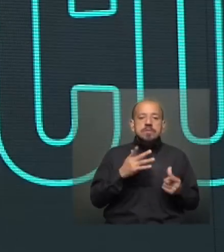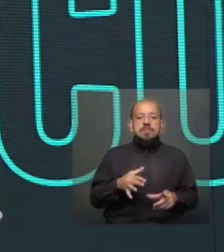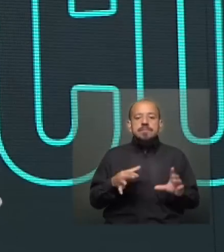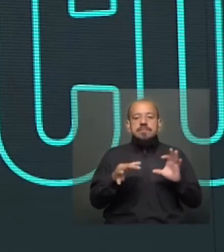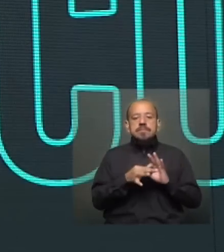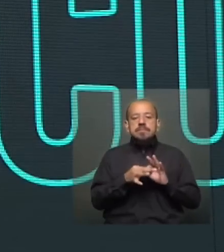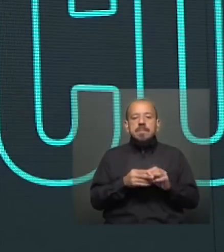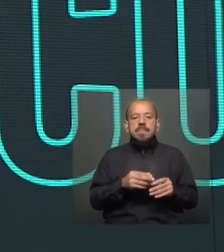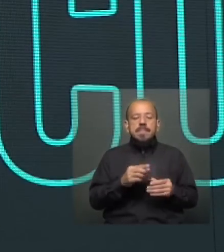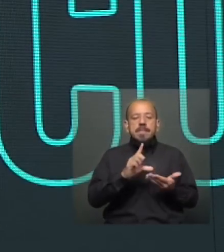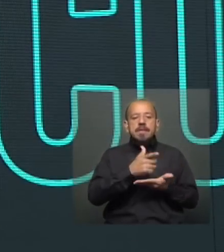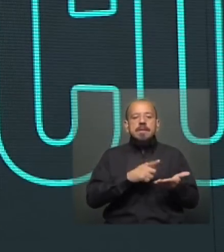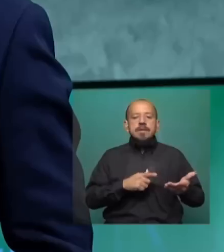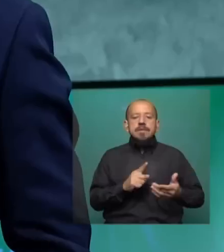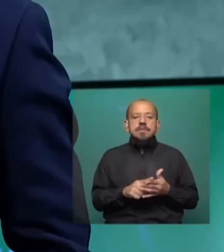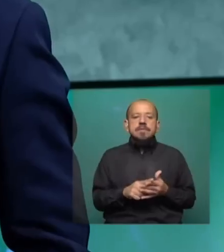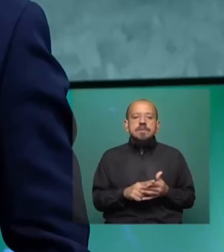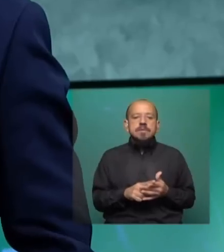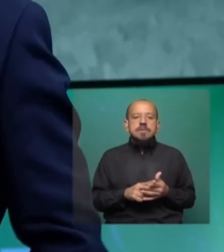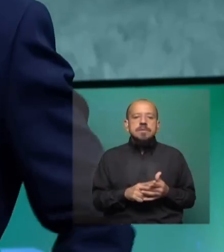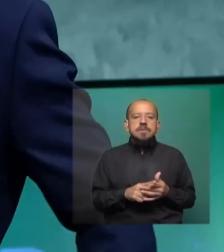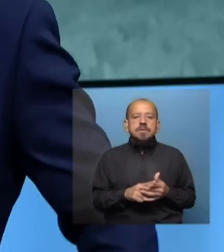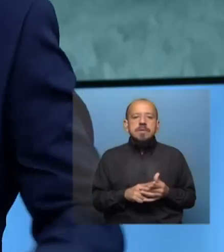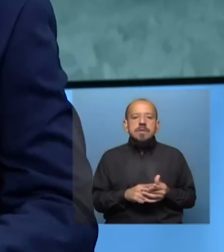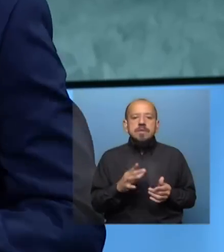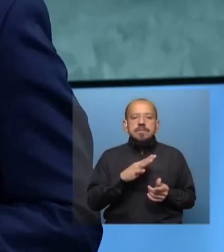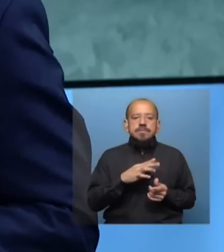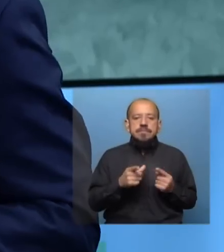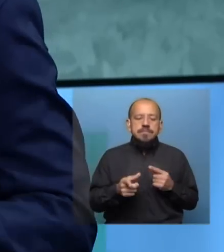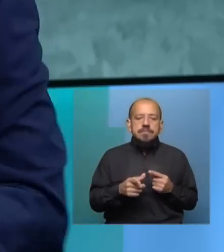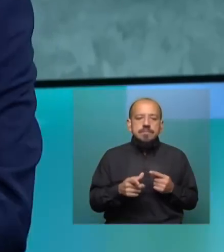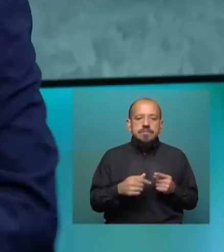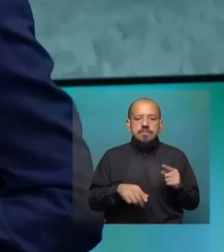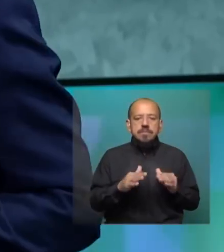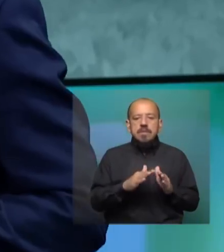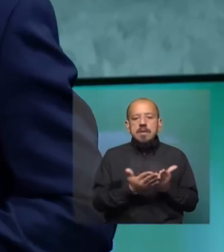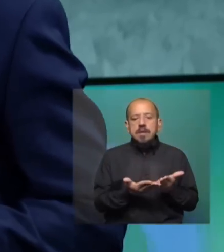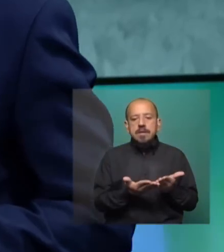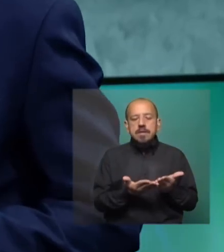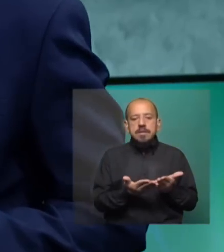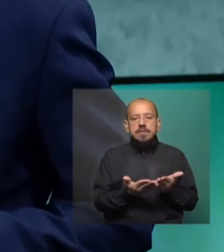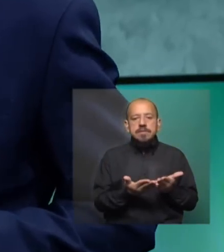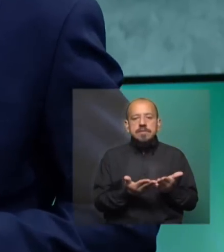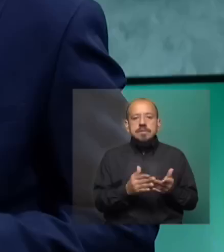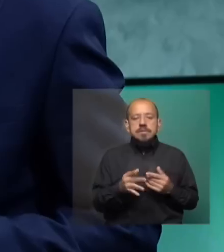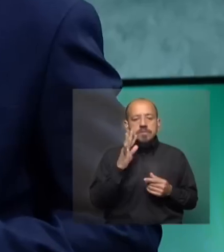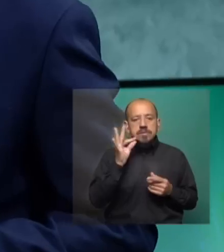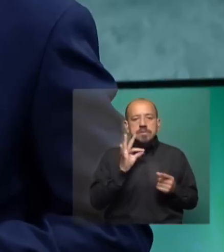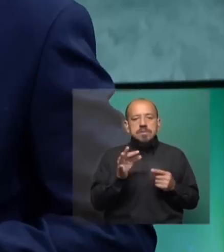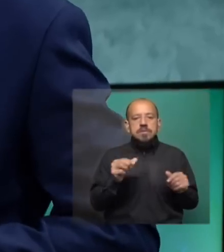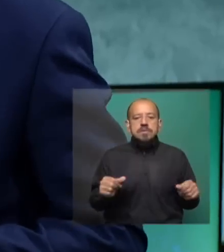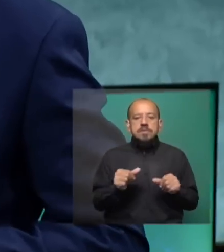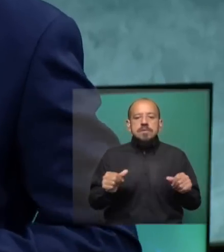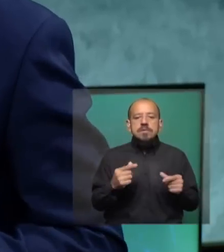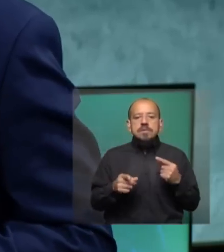a conectarnos con la literatura desde otro lugar en un lugar en el que ha habido revistas literarias que han sido la posibilidad de hacerse